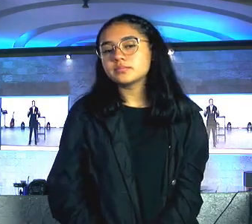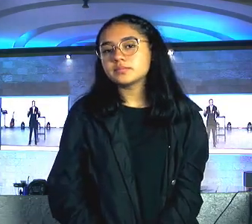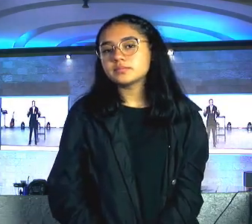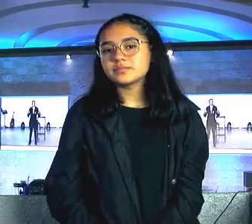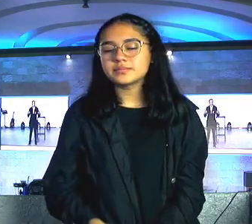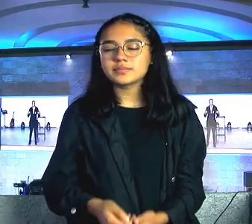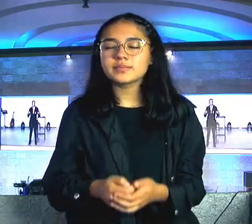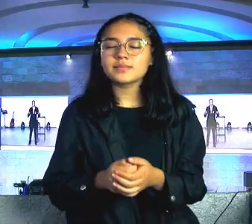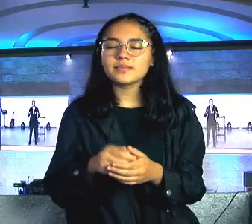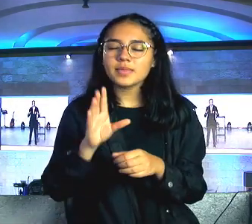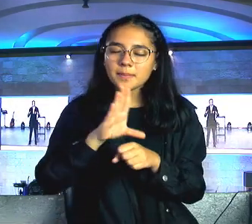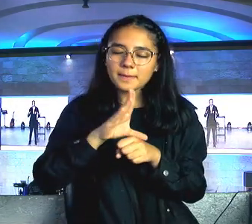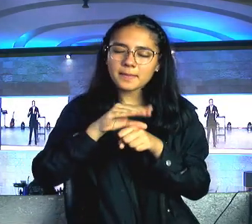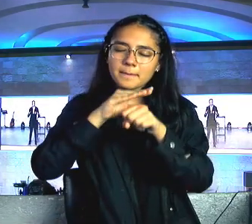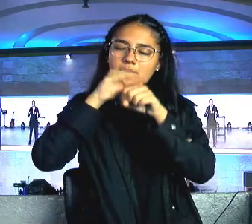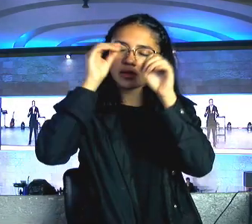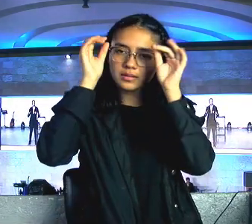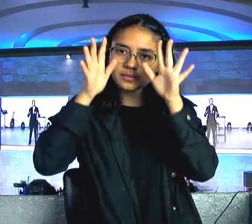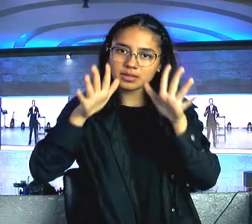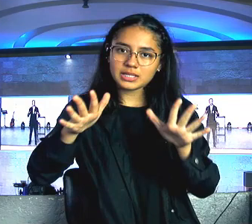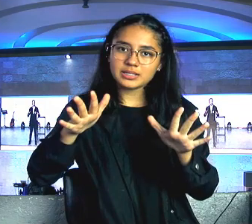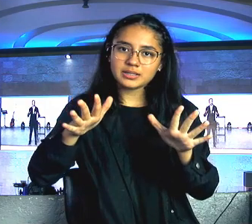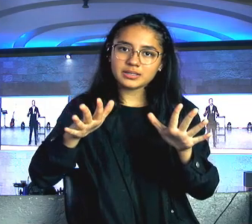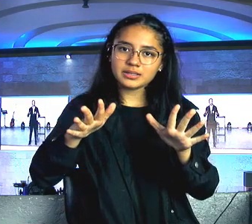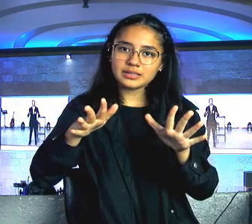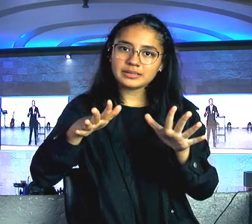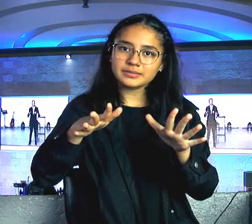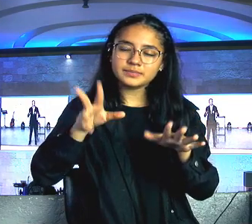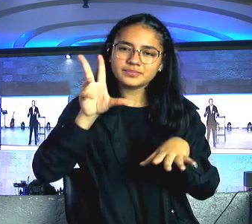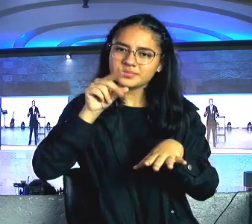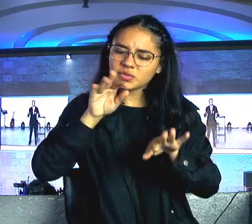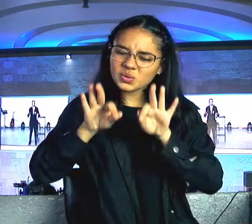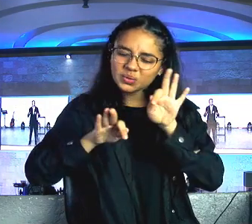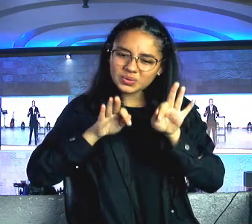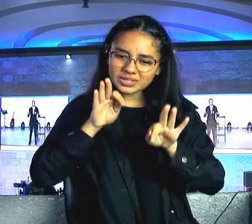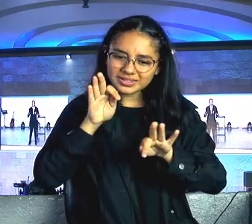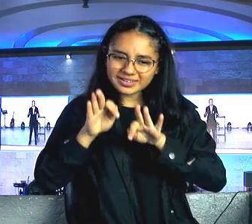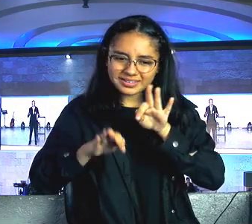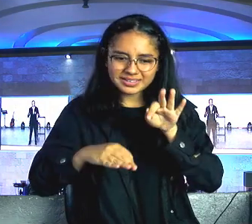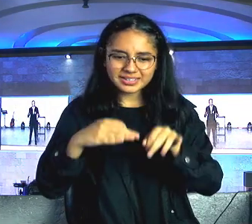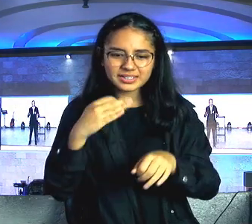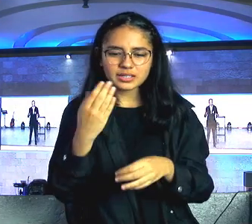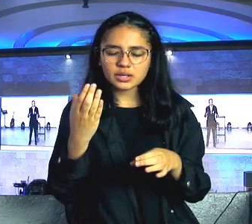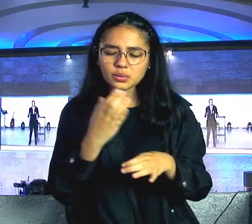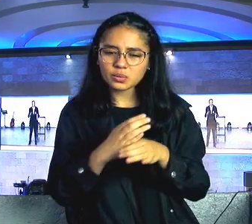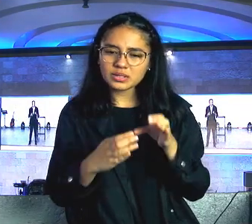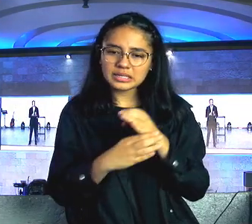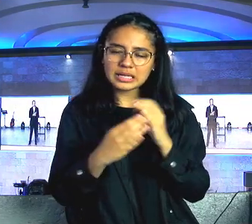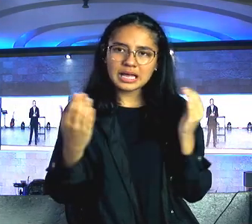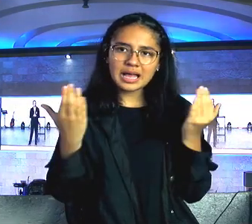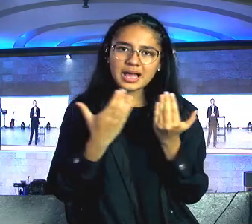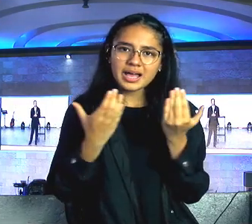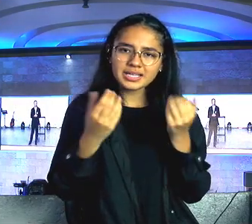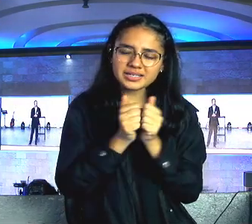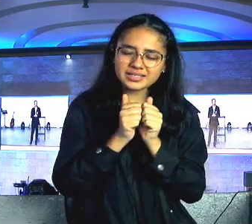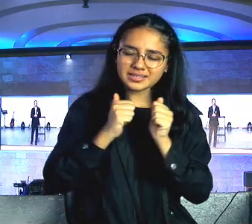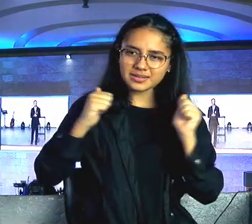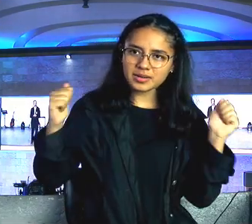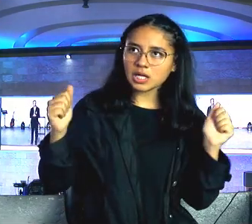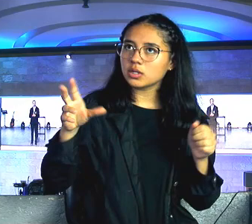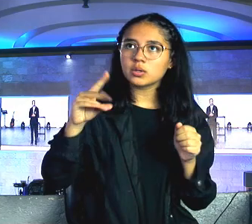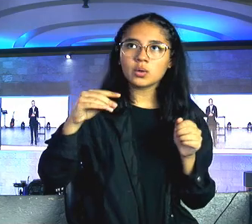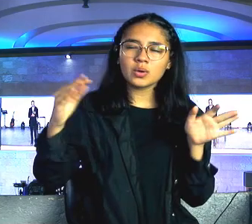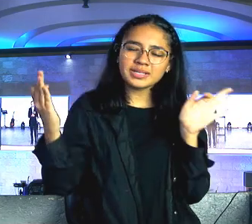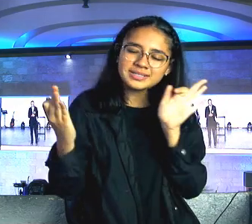Déjate bendecir. Y no intentes hacerlo de lejos, sino de cerca.